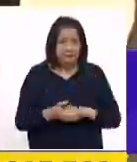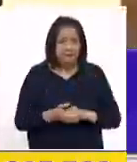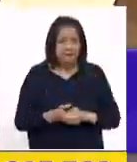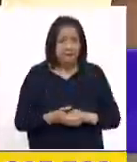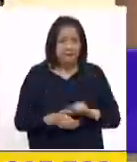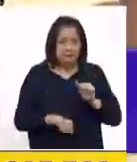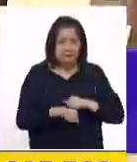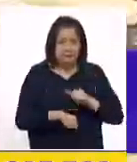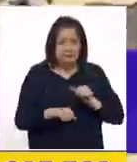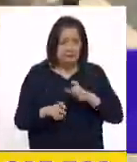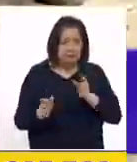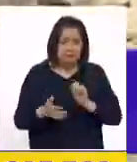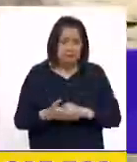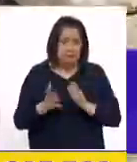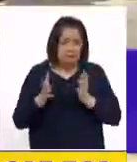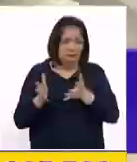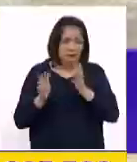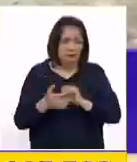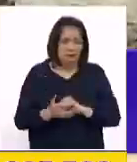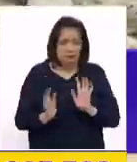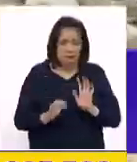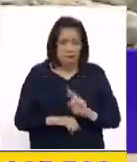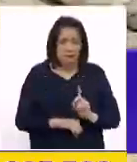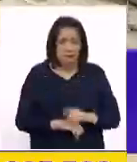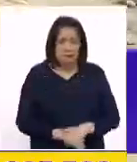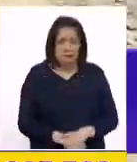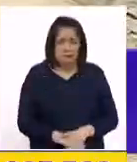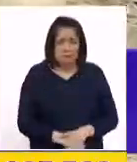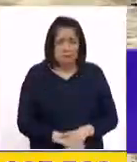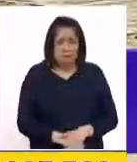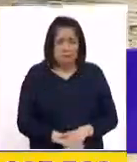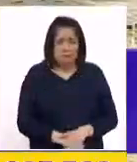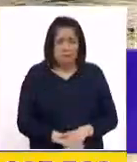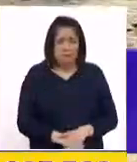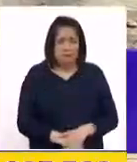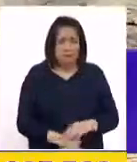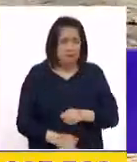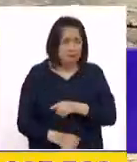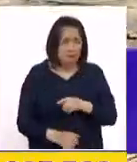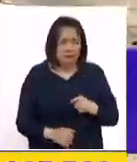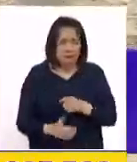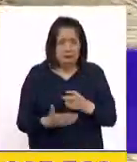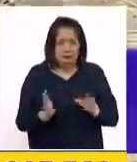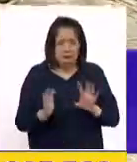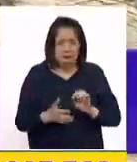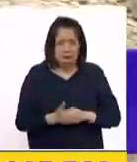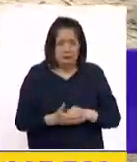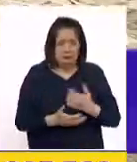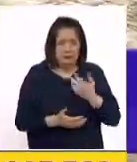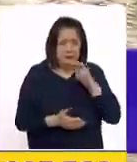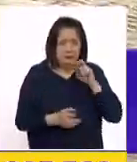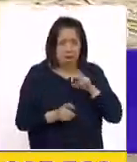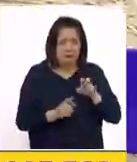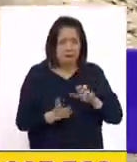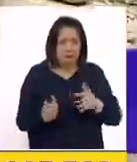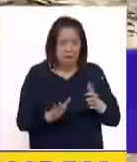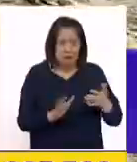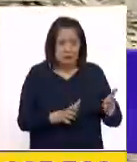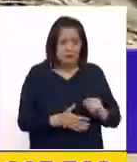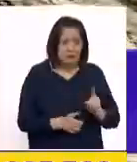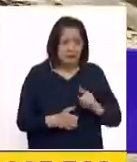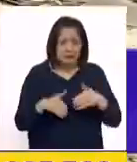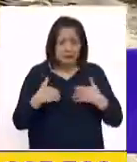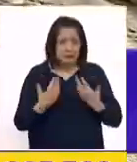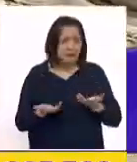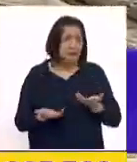una piedra, ¿no? Para dejarlo ahí de lado y hacer lo que ellos así frágilmente se han muerto. Como no